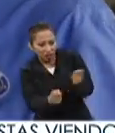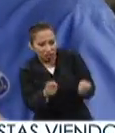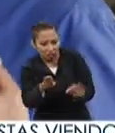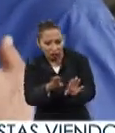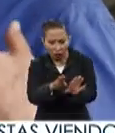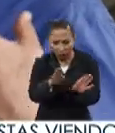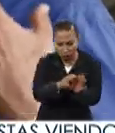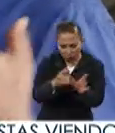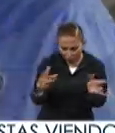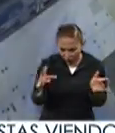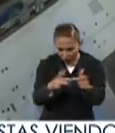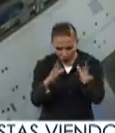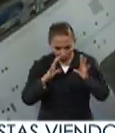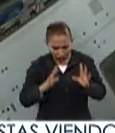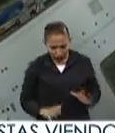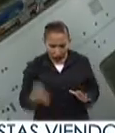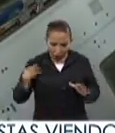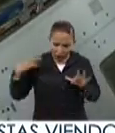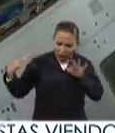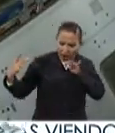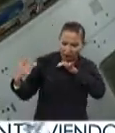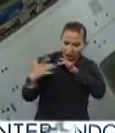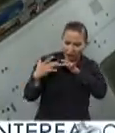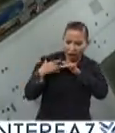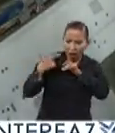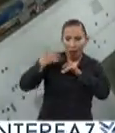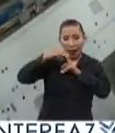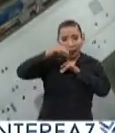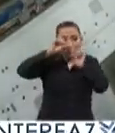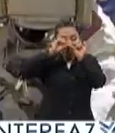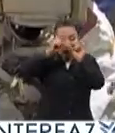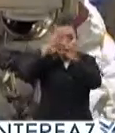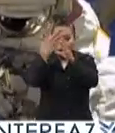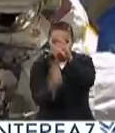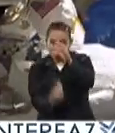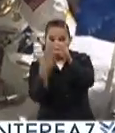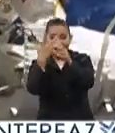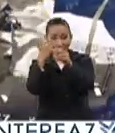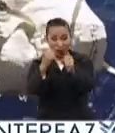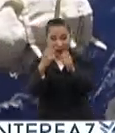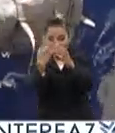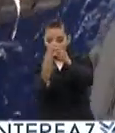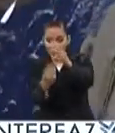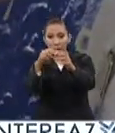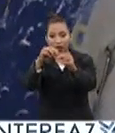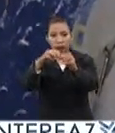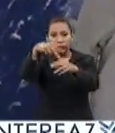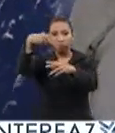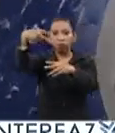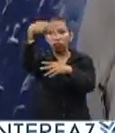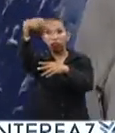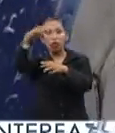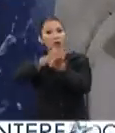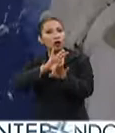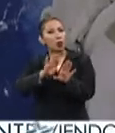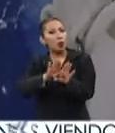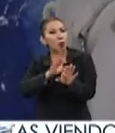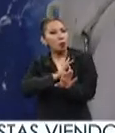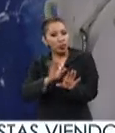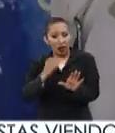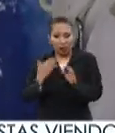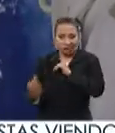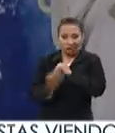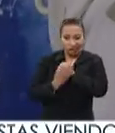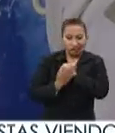cómo reacciona el cuerpo a la microgravedad o a la falta de gravedad, cómo se pueden proteger el